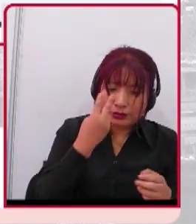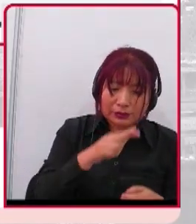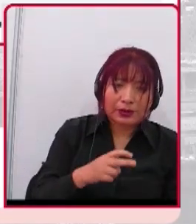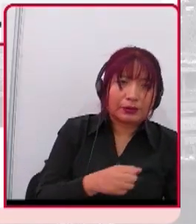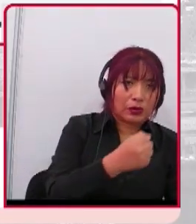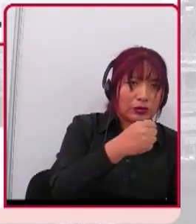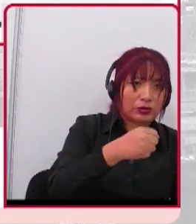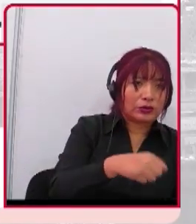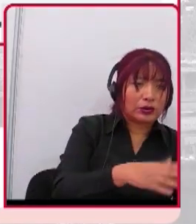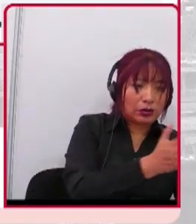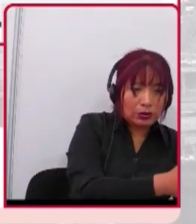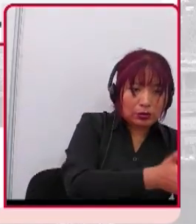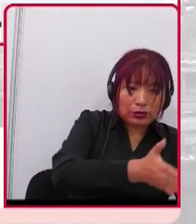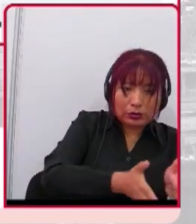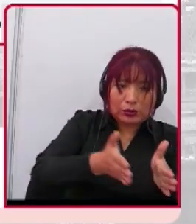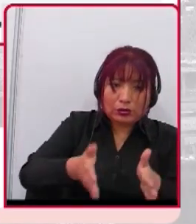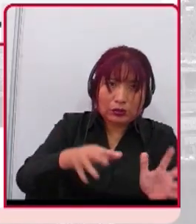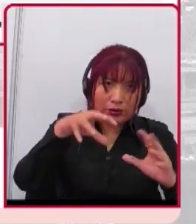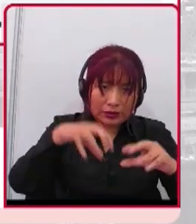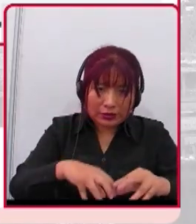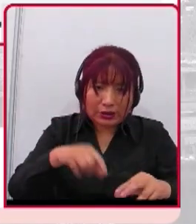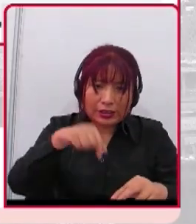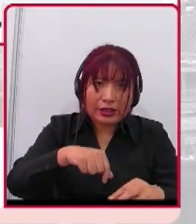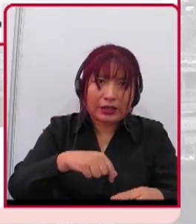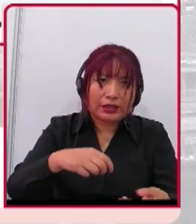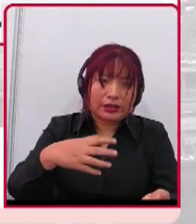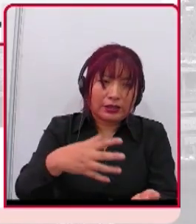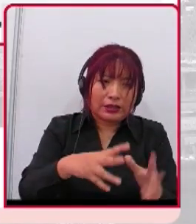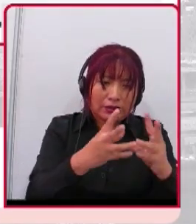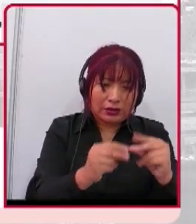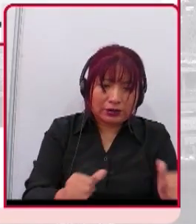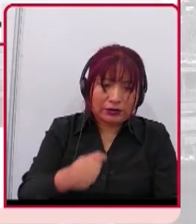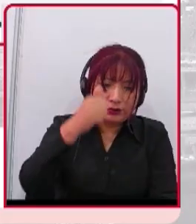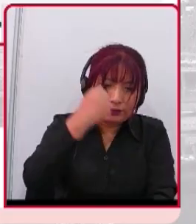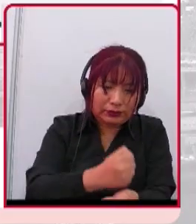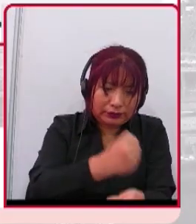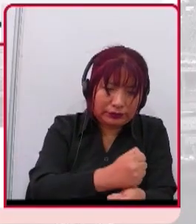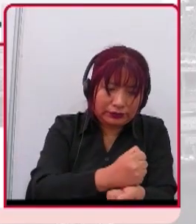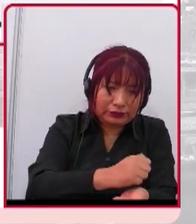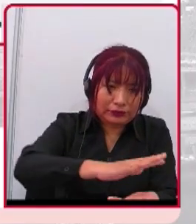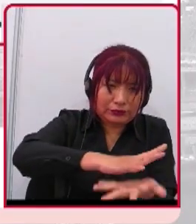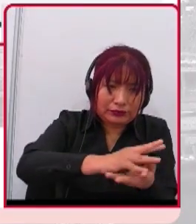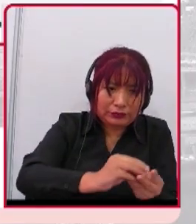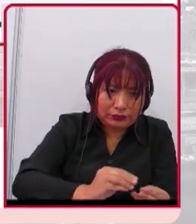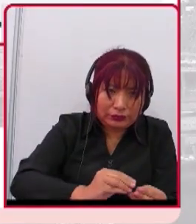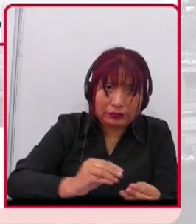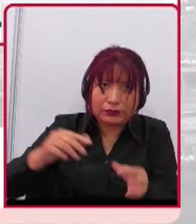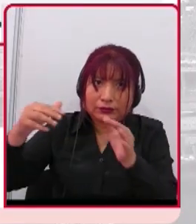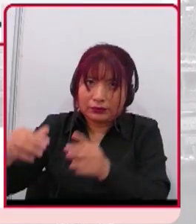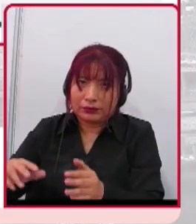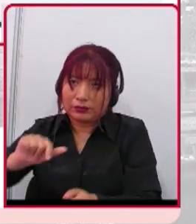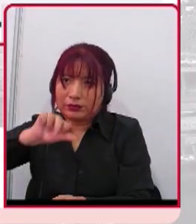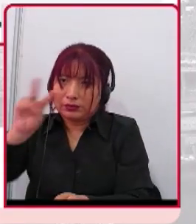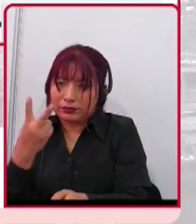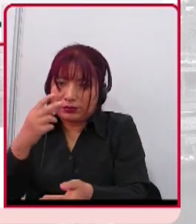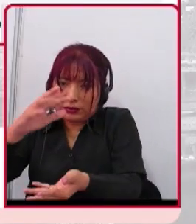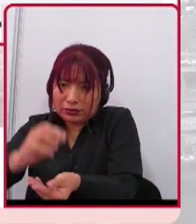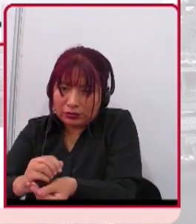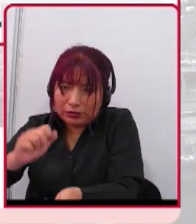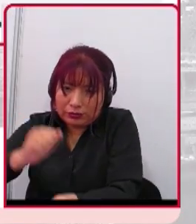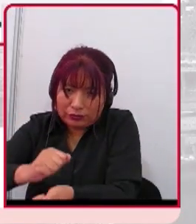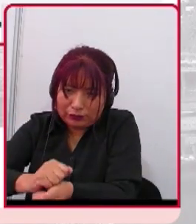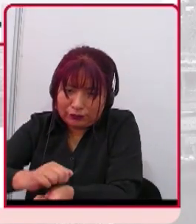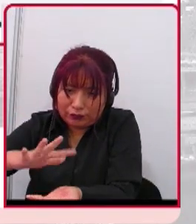prechancado que contemplaba una etapa de chancado primario, secundario y terciario, de tal manera de asegurar una